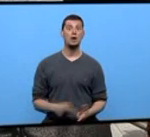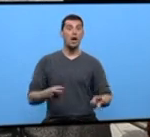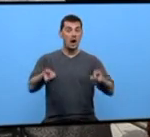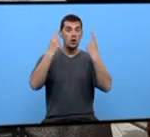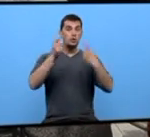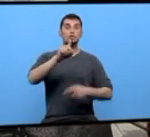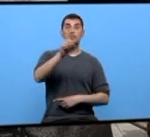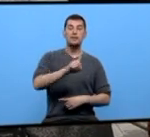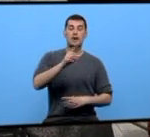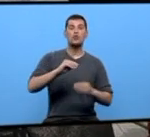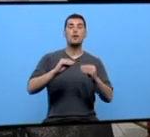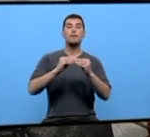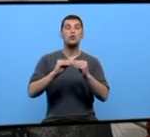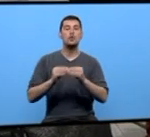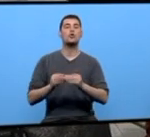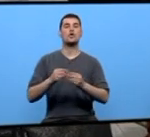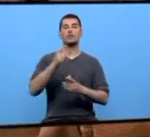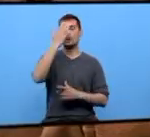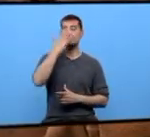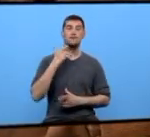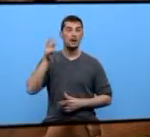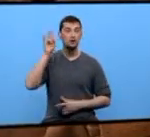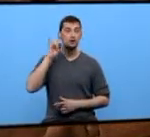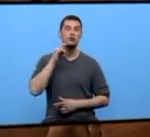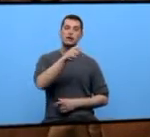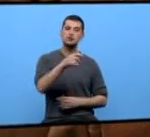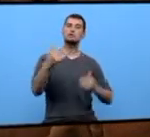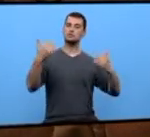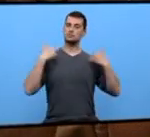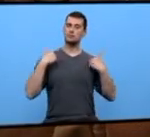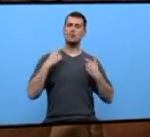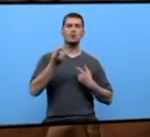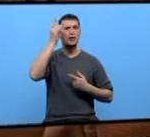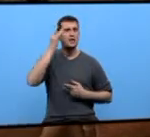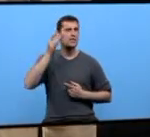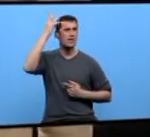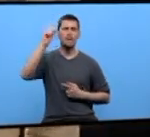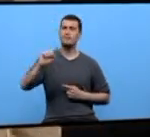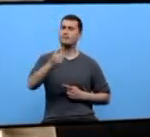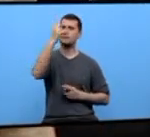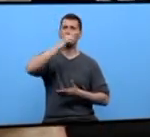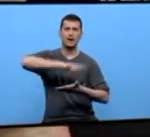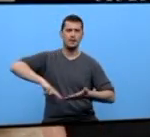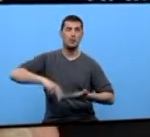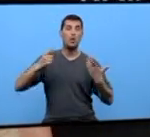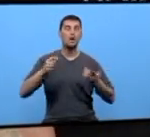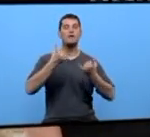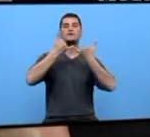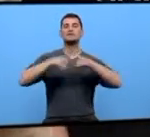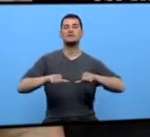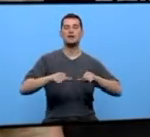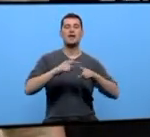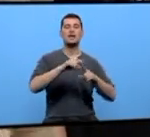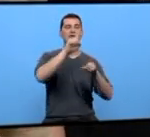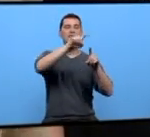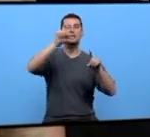alumnos de primeiro de producción da Escola de Imaxe Son de Lugo, son os responsables dunha iniciativa pioneira en Galicia, o primeiro festival itinerante